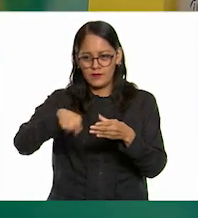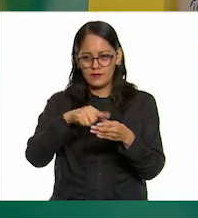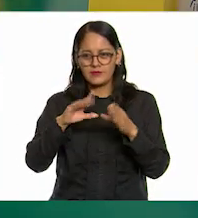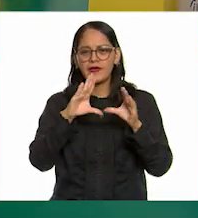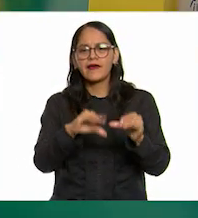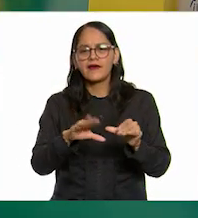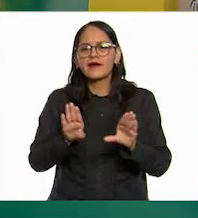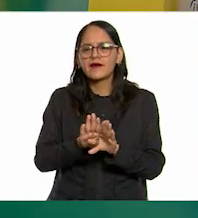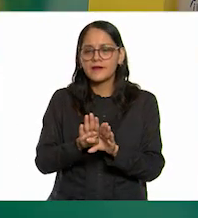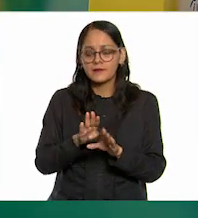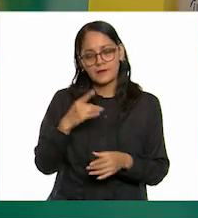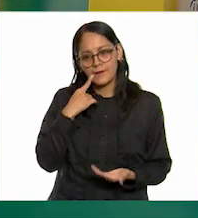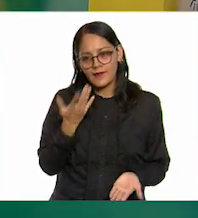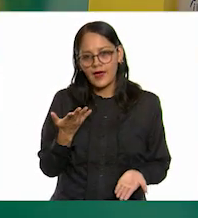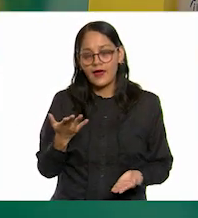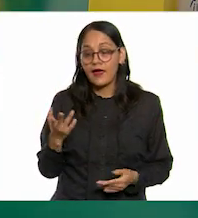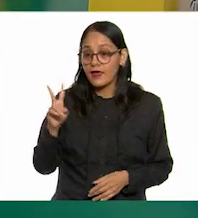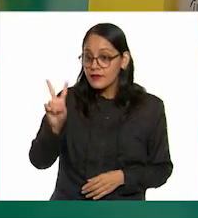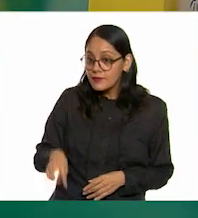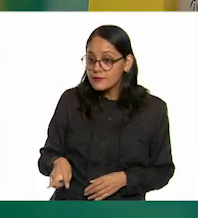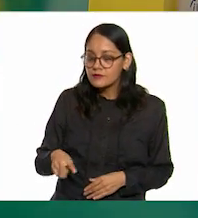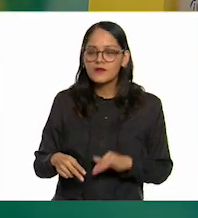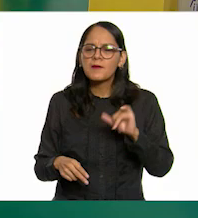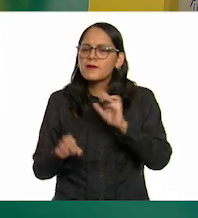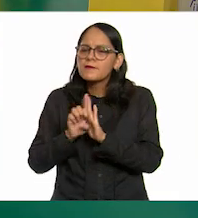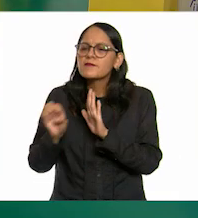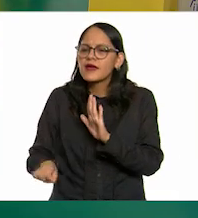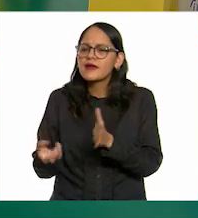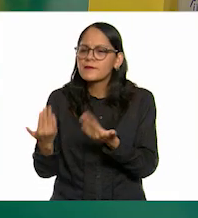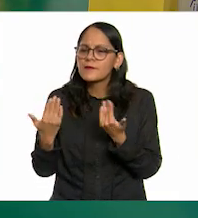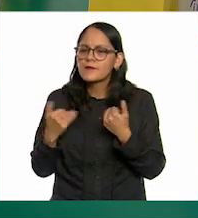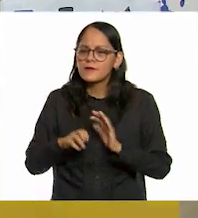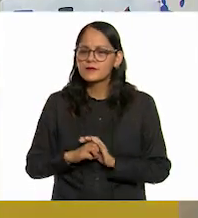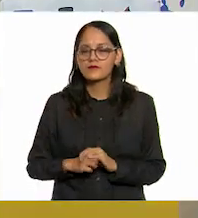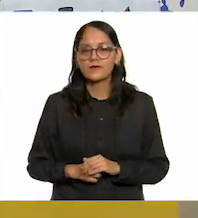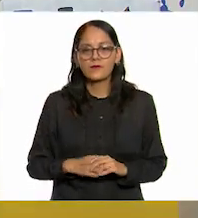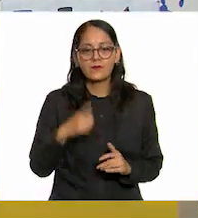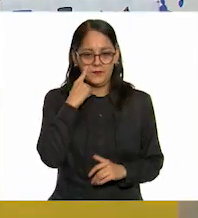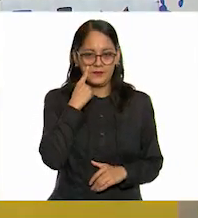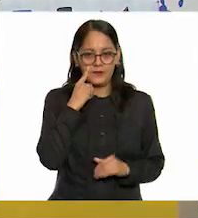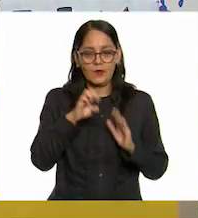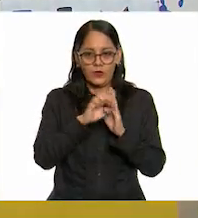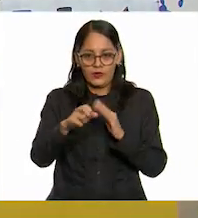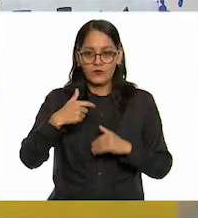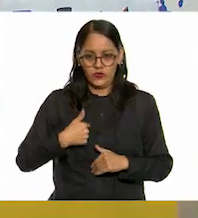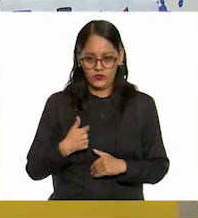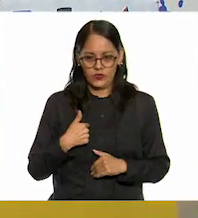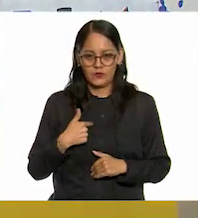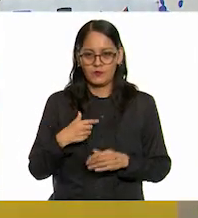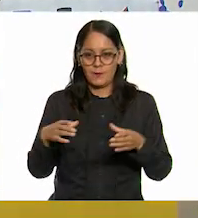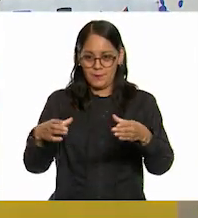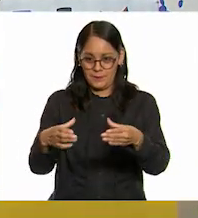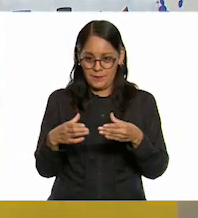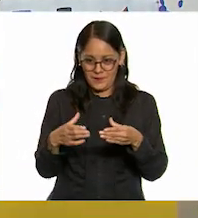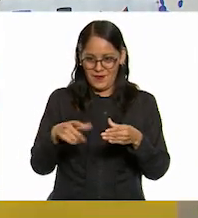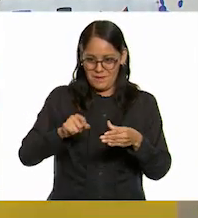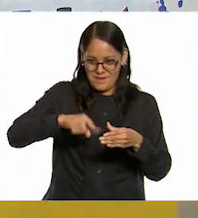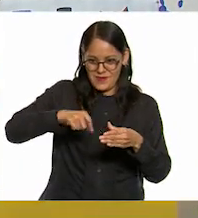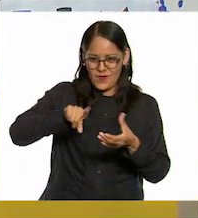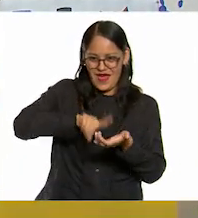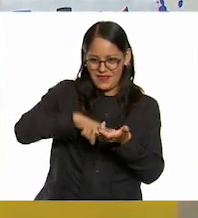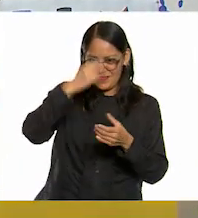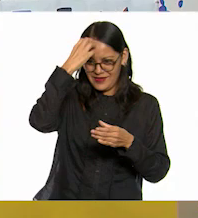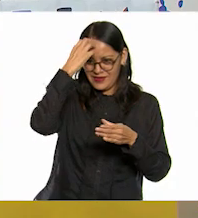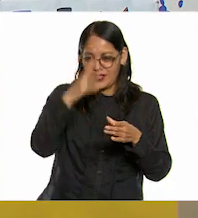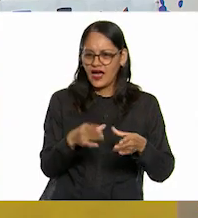¿En serio? Uh-huh. A ver, ¿tendrá un ejemplo, maestra? Sí, claro, mira. Si yo le enseño mi recipiente a cualquier persona que